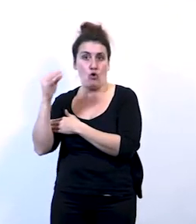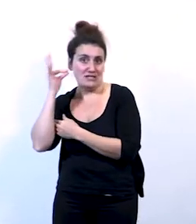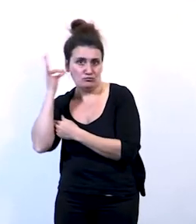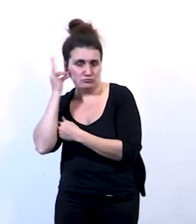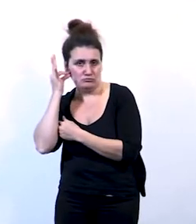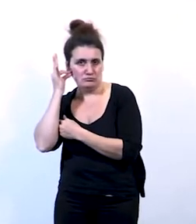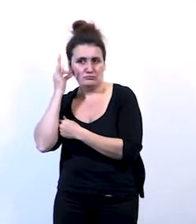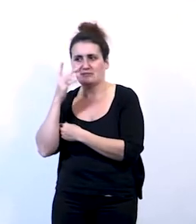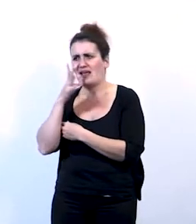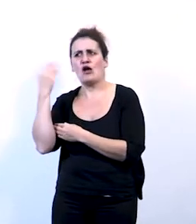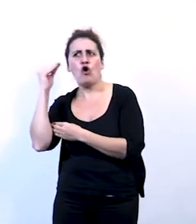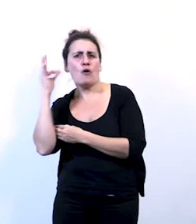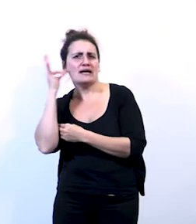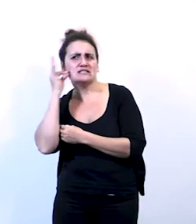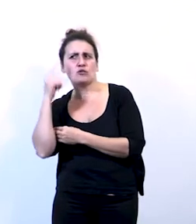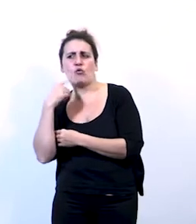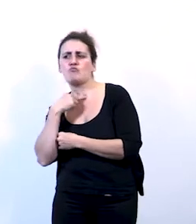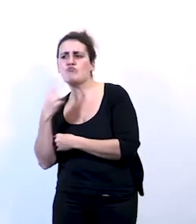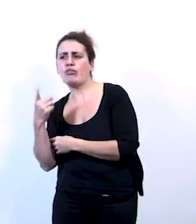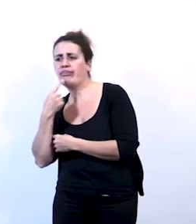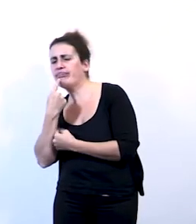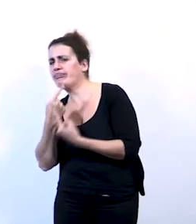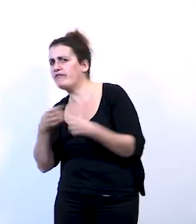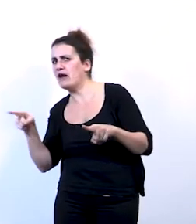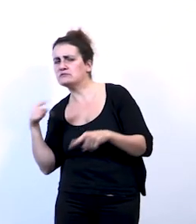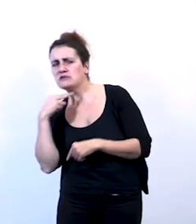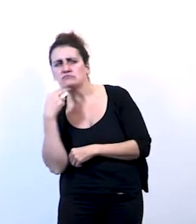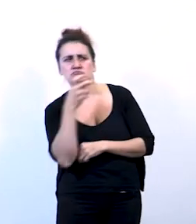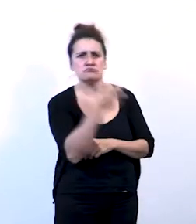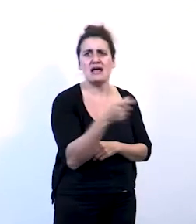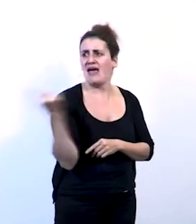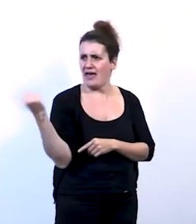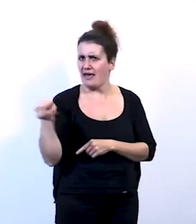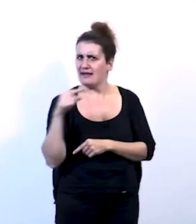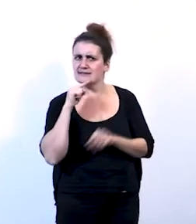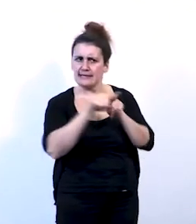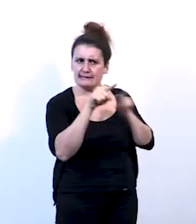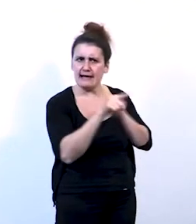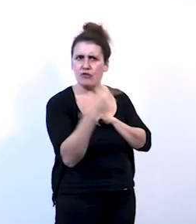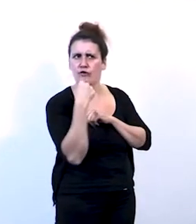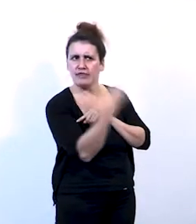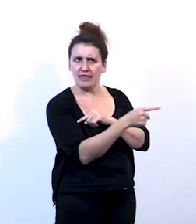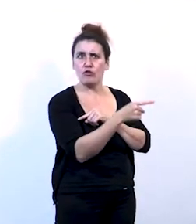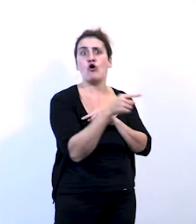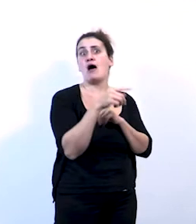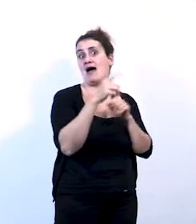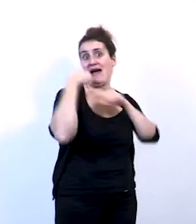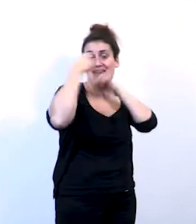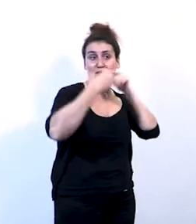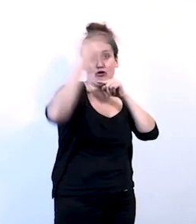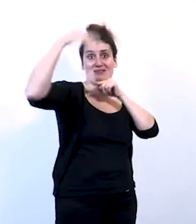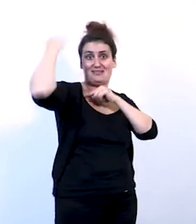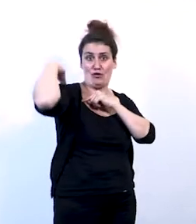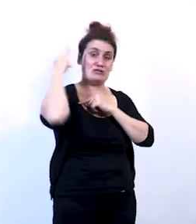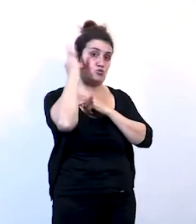jóvenes se les está oyendo una voz diferente. Ellas están diciendo y criticando a la generación de mujeres de antes. Ellas dicen, ustedes